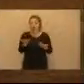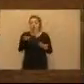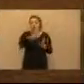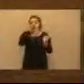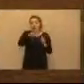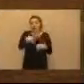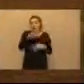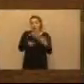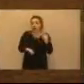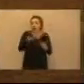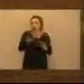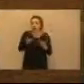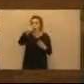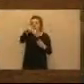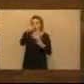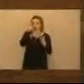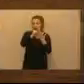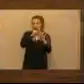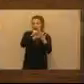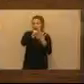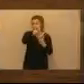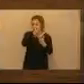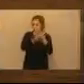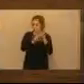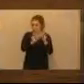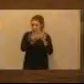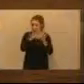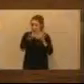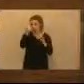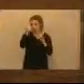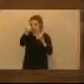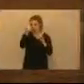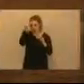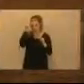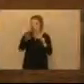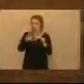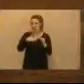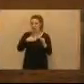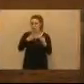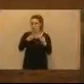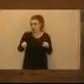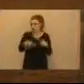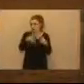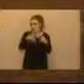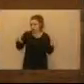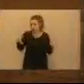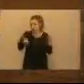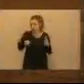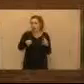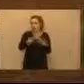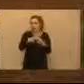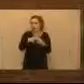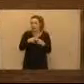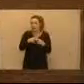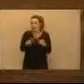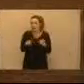la introducción de otras especialidades y de qué forma, considerando que el patrimonio musical es muy amplio y que cualquier medida de carácter transversal sería